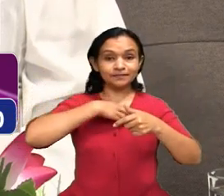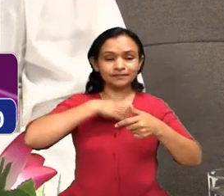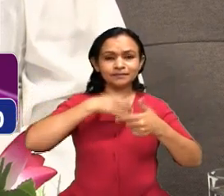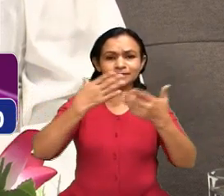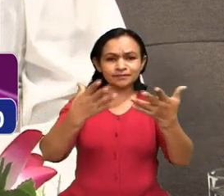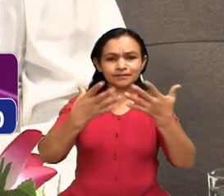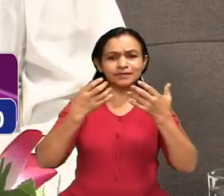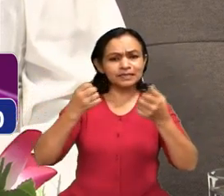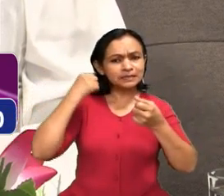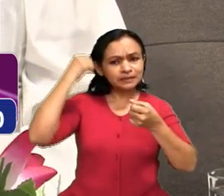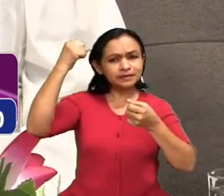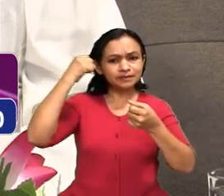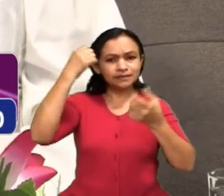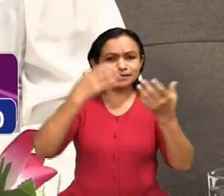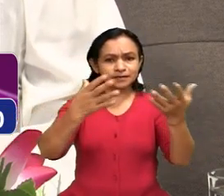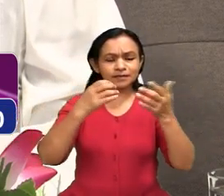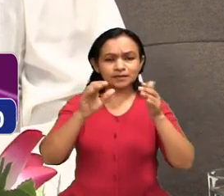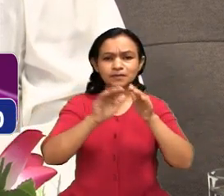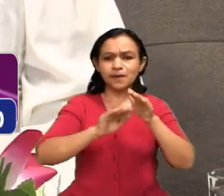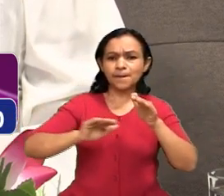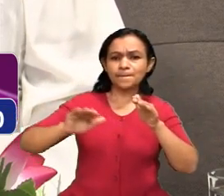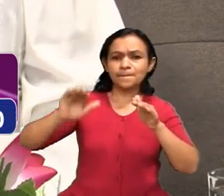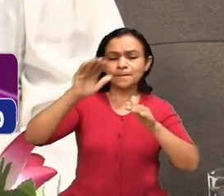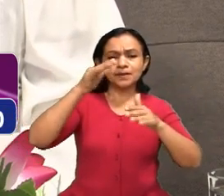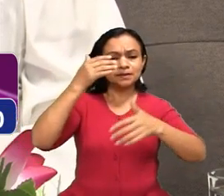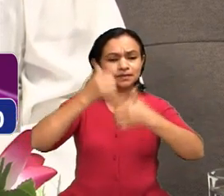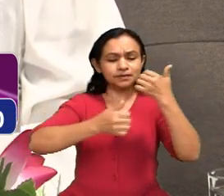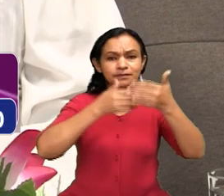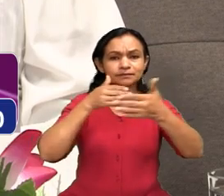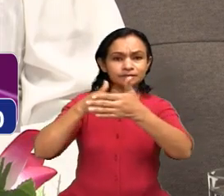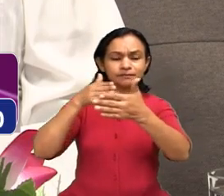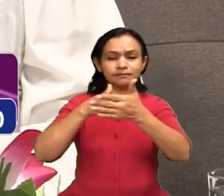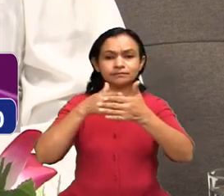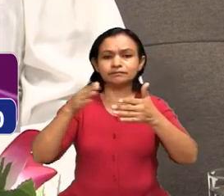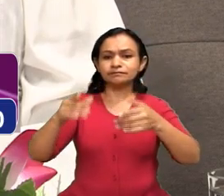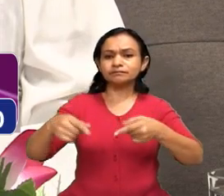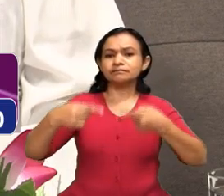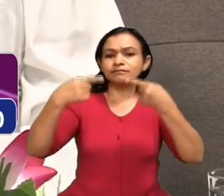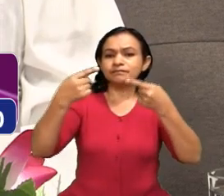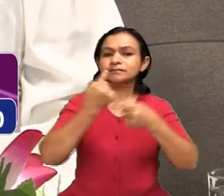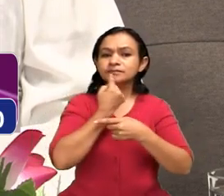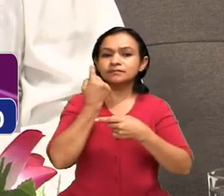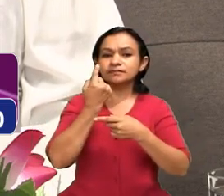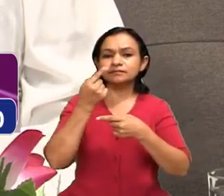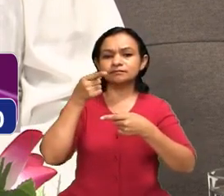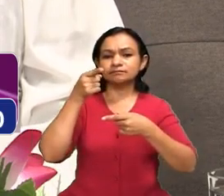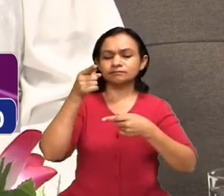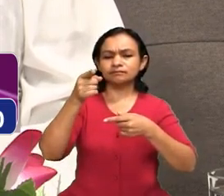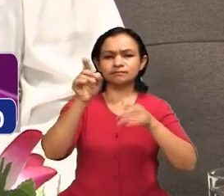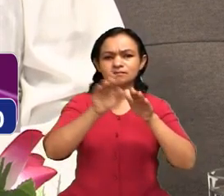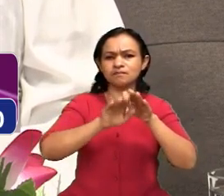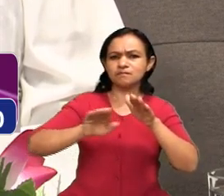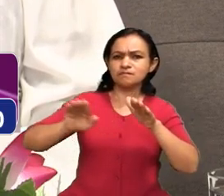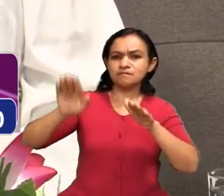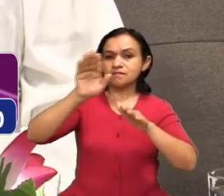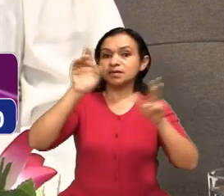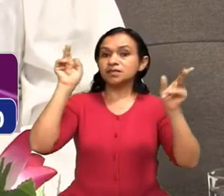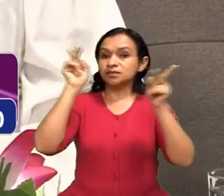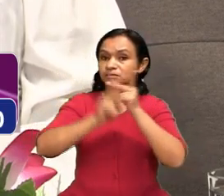vencer los más insuperables obstáculos y de enfrentarse con éxito a las fuerzas más